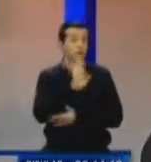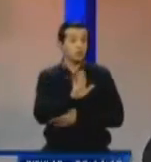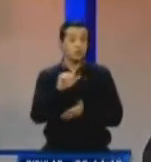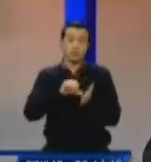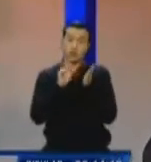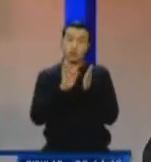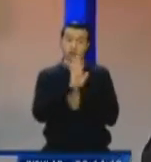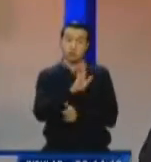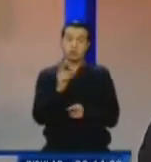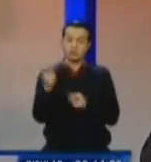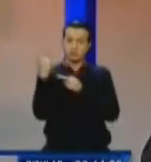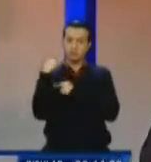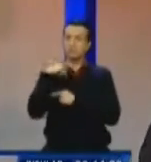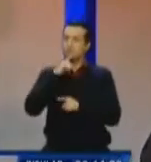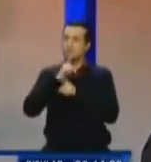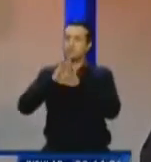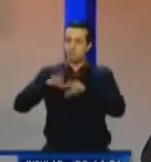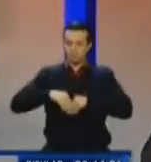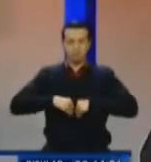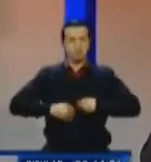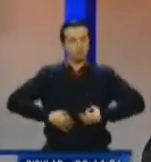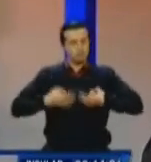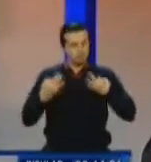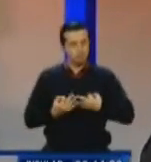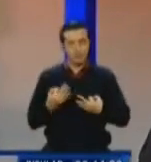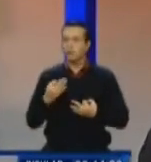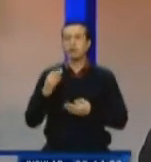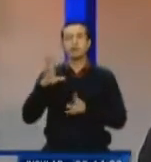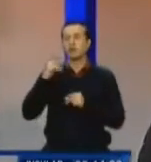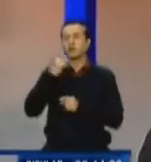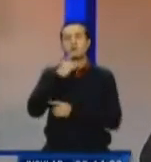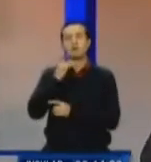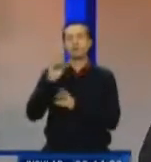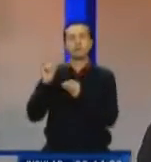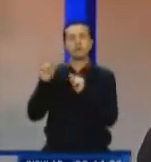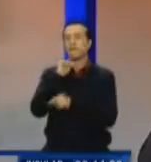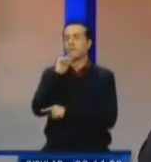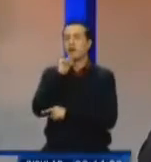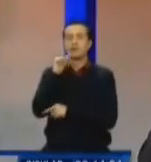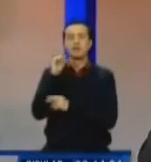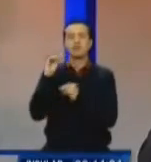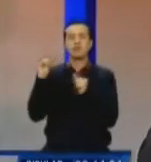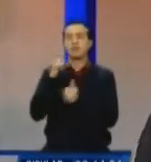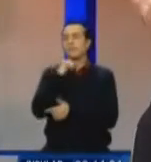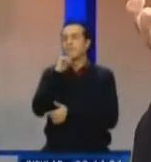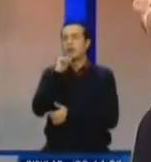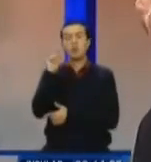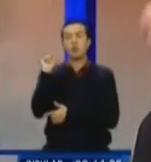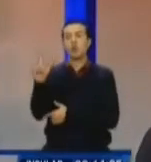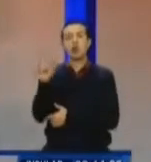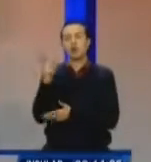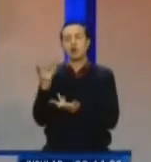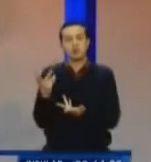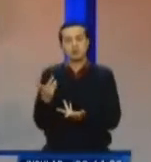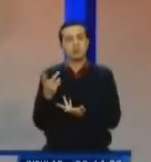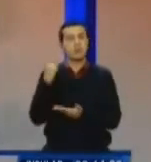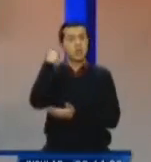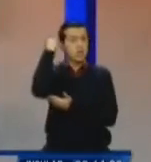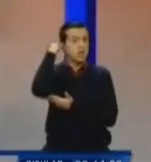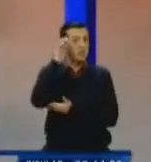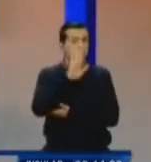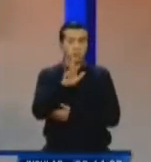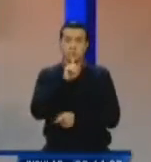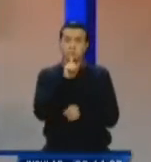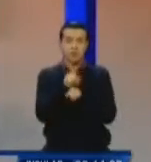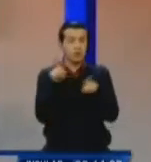el empoderarse y así hacer sentir su peso precisamente en un proceso de construcción de derechos porque así como estamos haciendo con